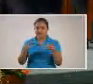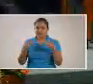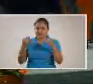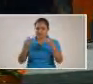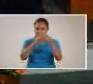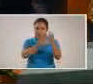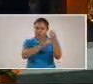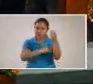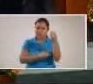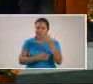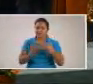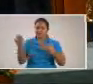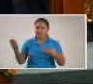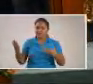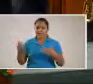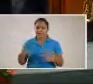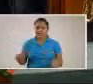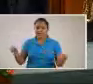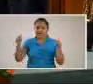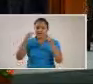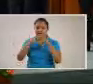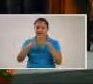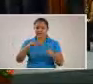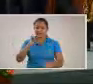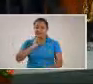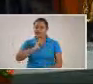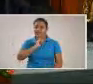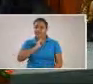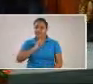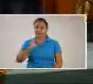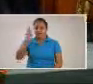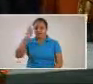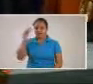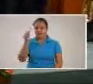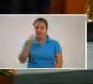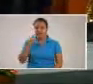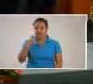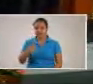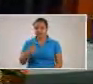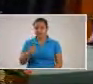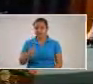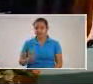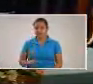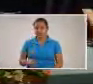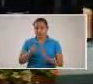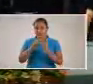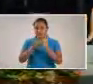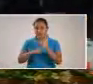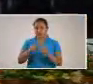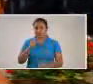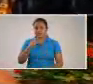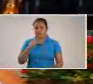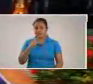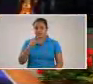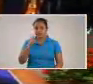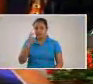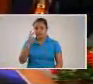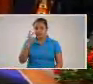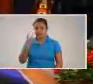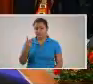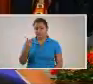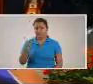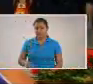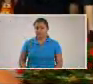se va a lanzar después hacia Israel. Lo que decía en los versículos que leímos, Apocalipsis 29, se